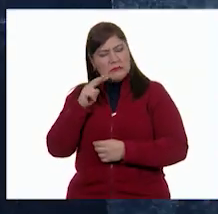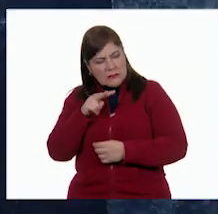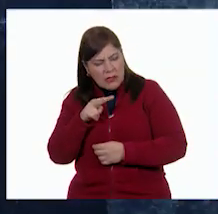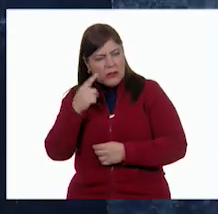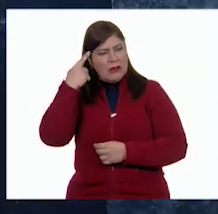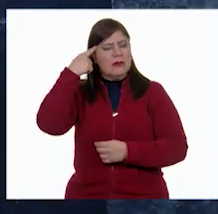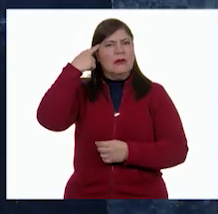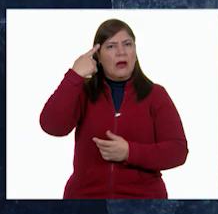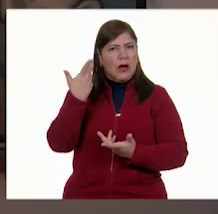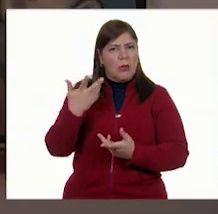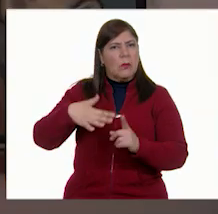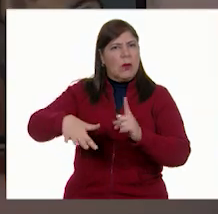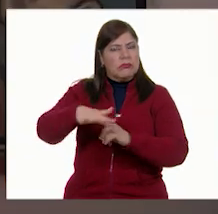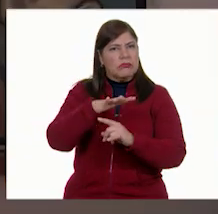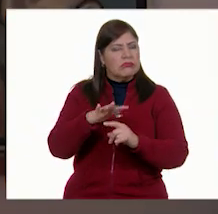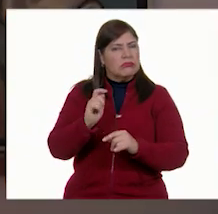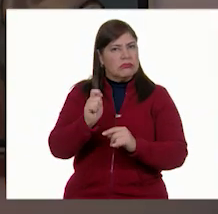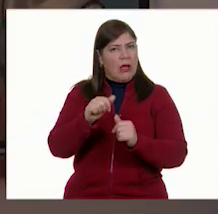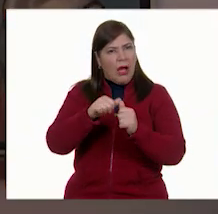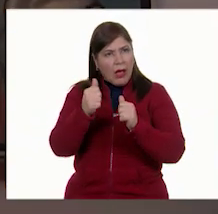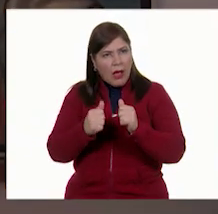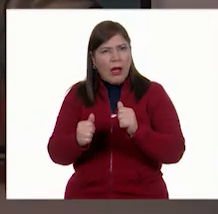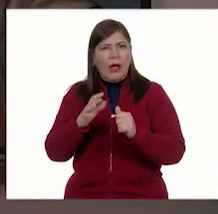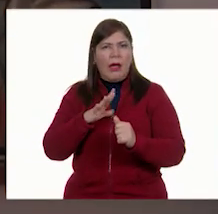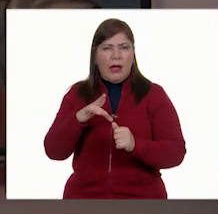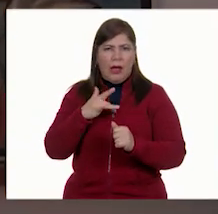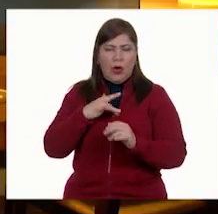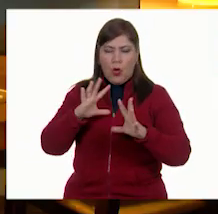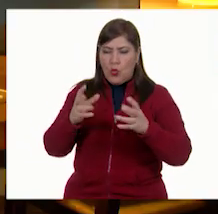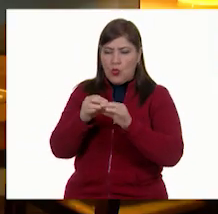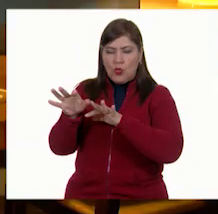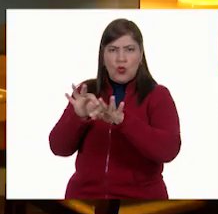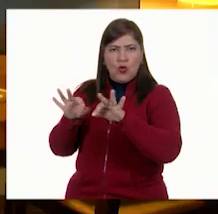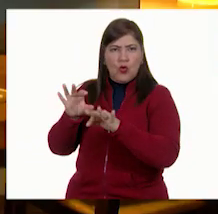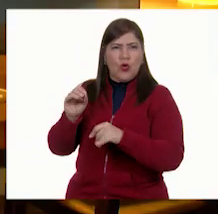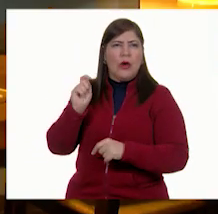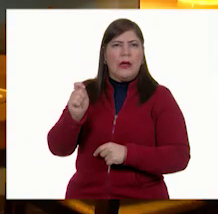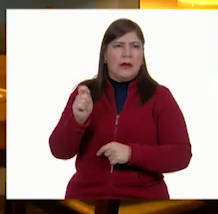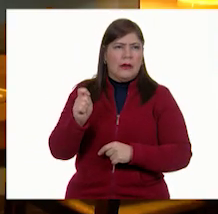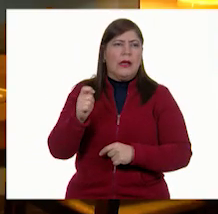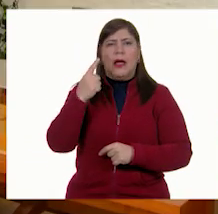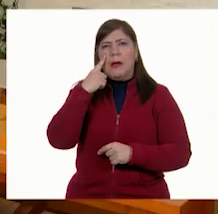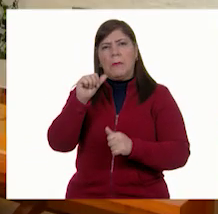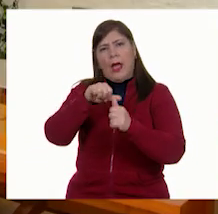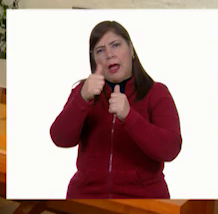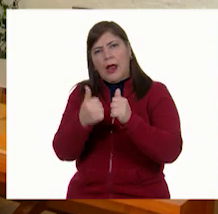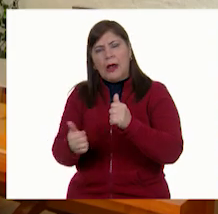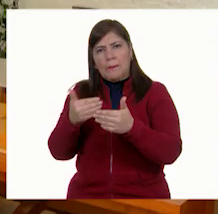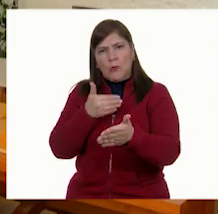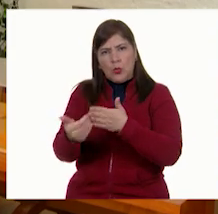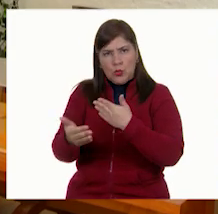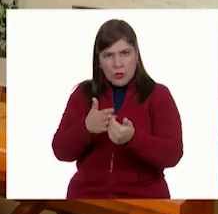el arte. Tienen la colección FEMSA, que es, yo creo que es la colección de arte moderno